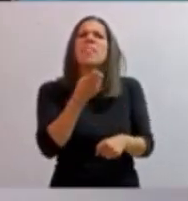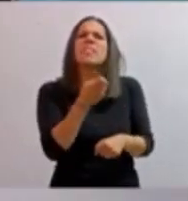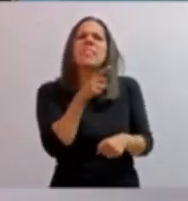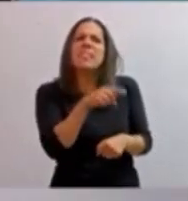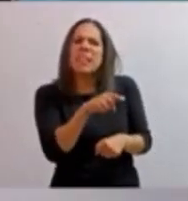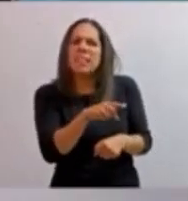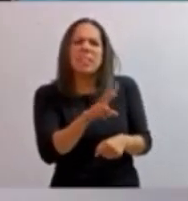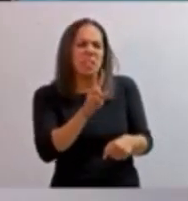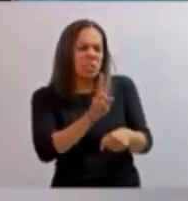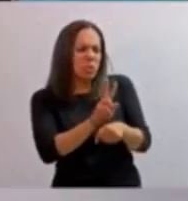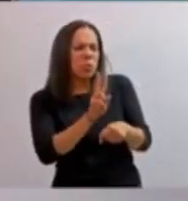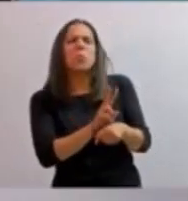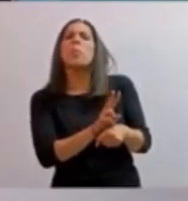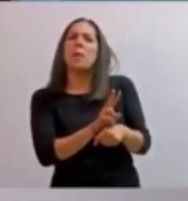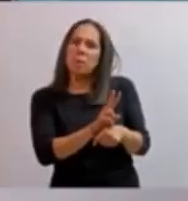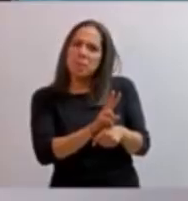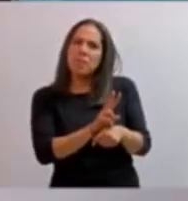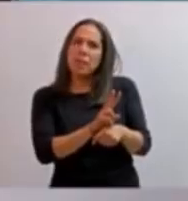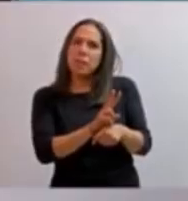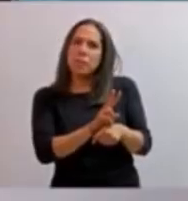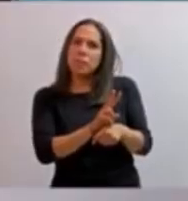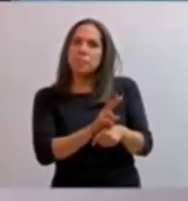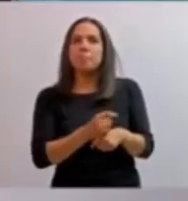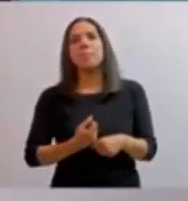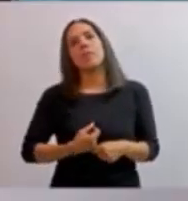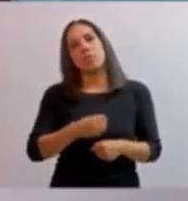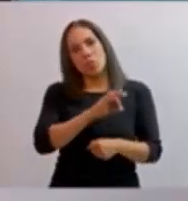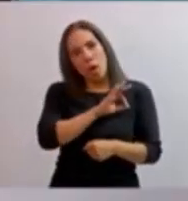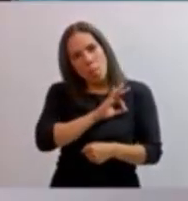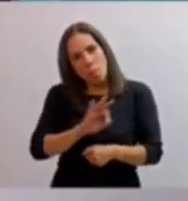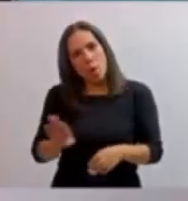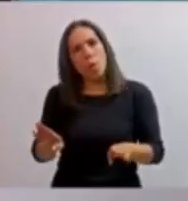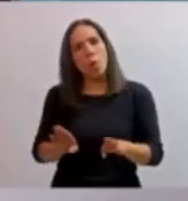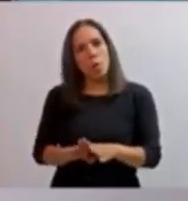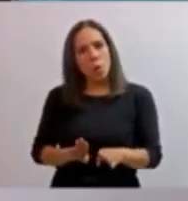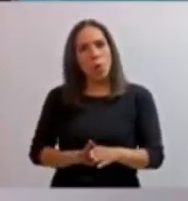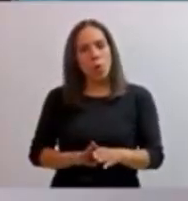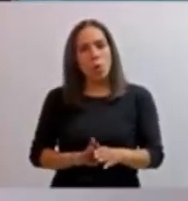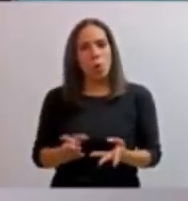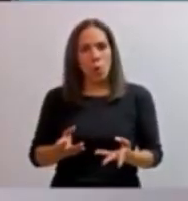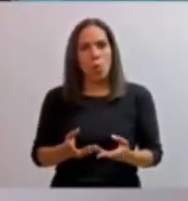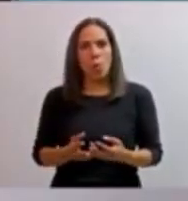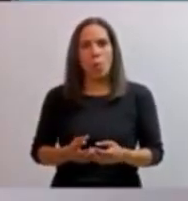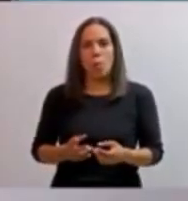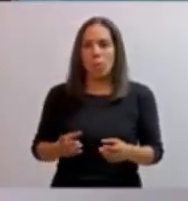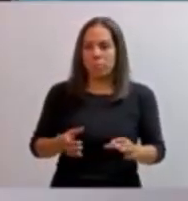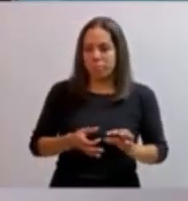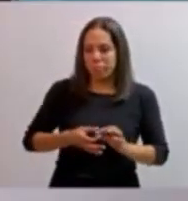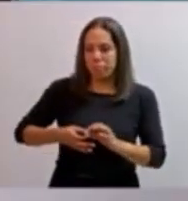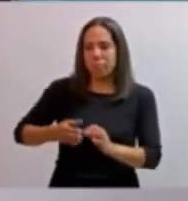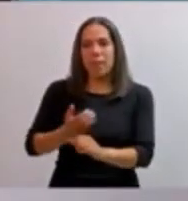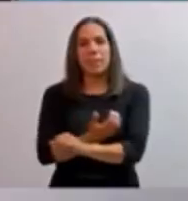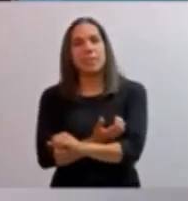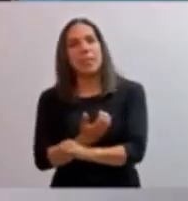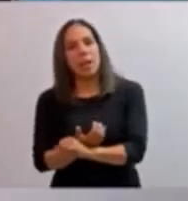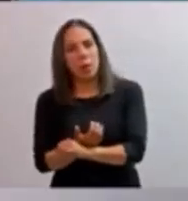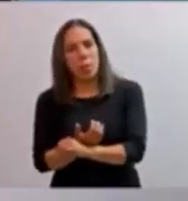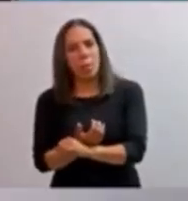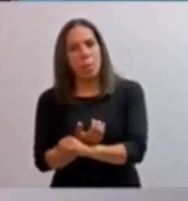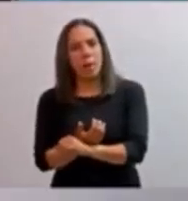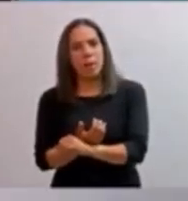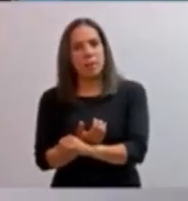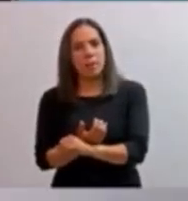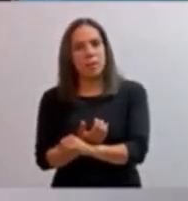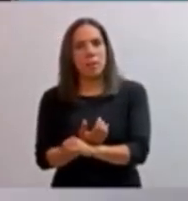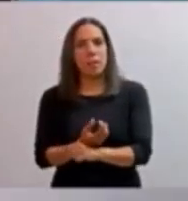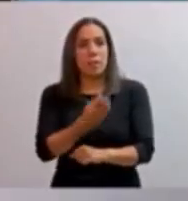la supervisión escolar. Me ha permitido recuperar esa asesoría y ese acompañamiento como una necesidad latente entre